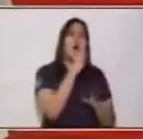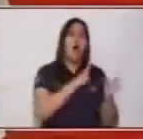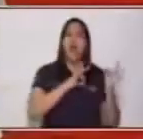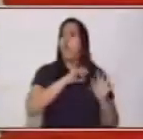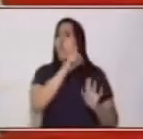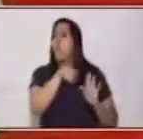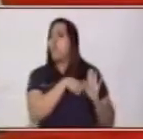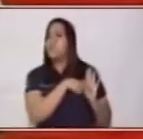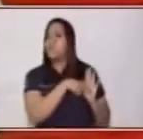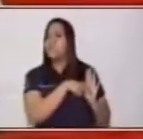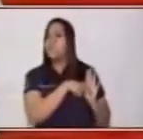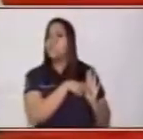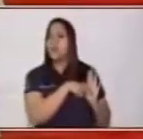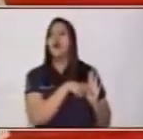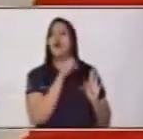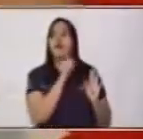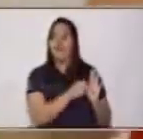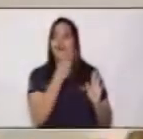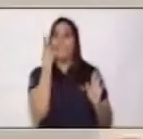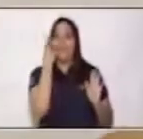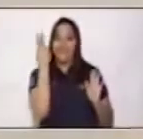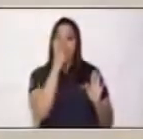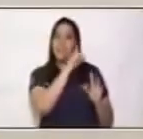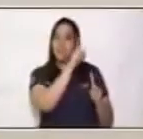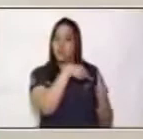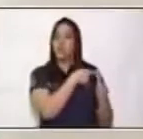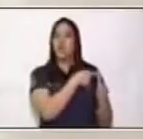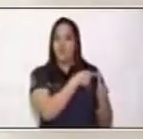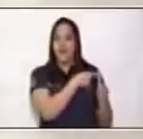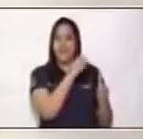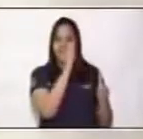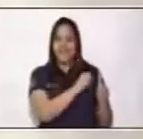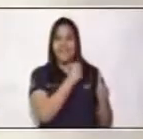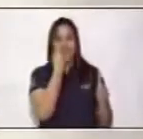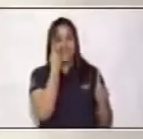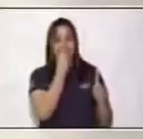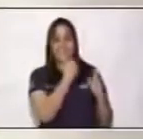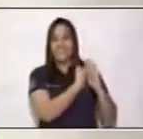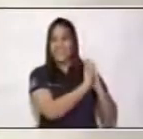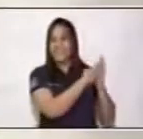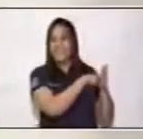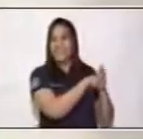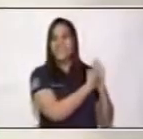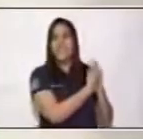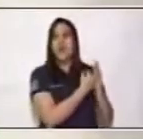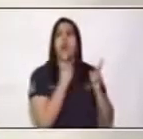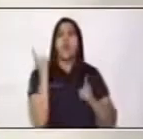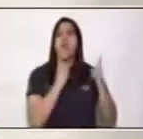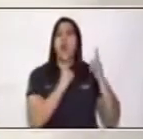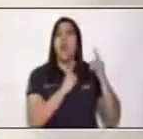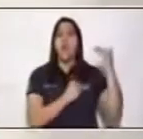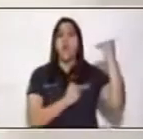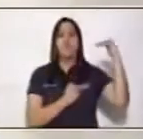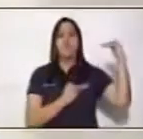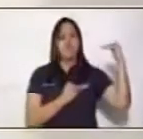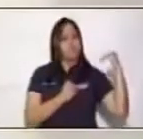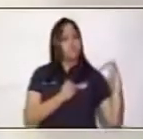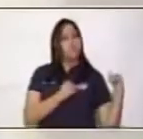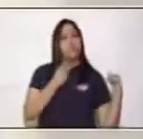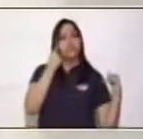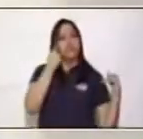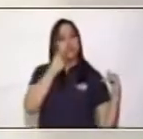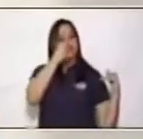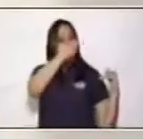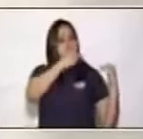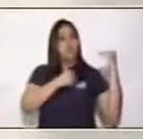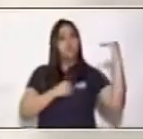luego, separado por el signo más, es una suma. ¿Cuál de los dos formatos o patrones vamos a